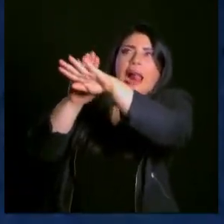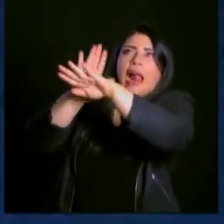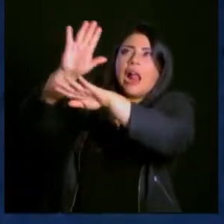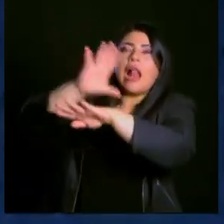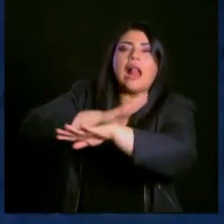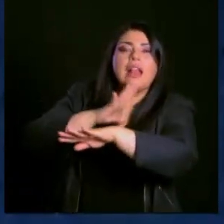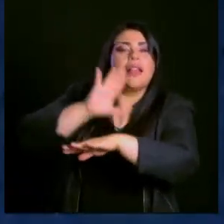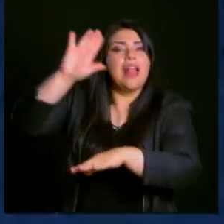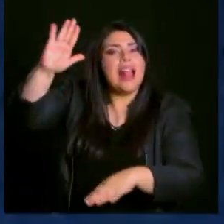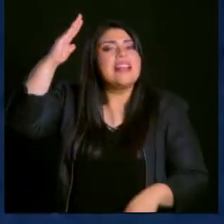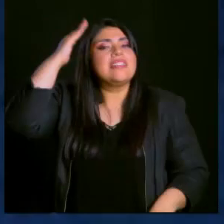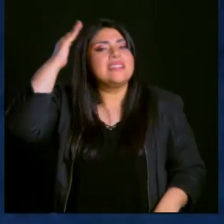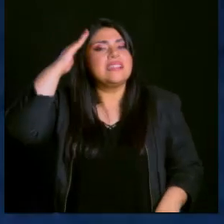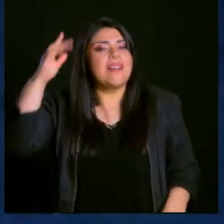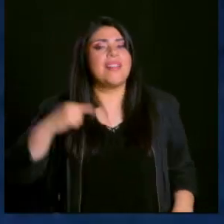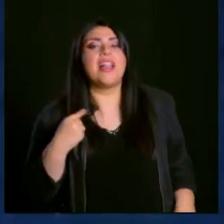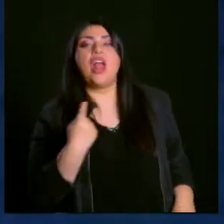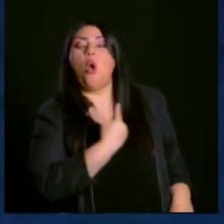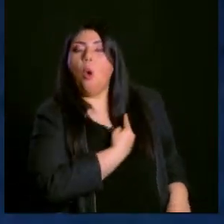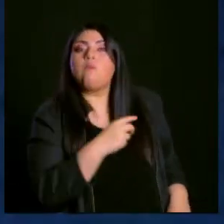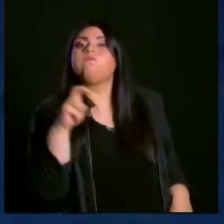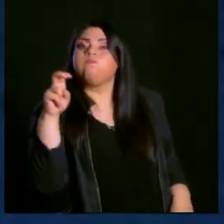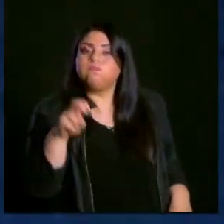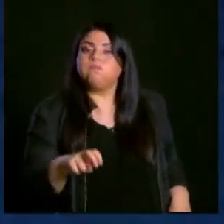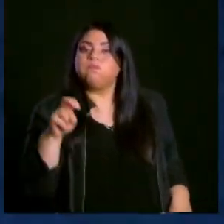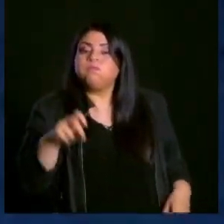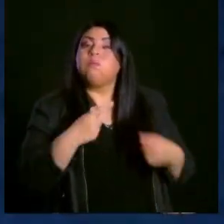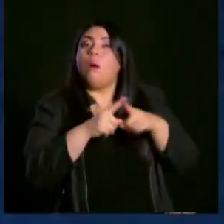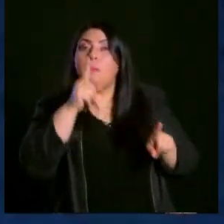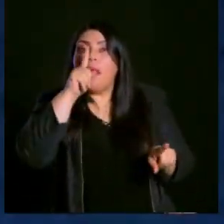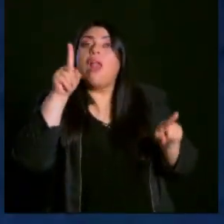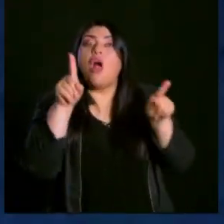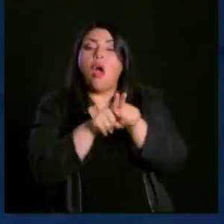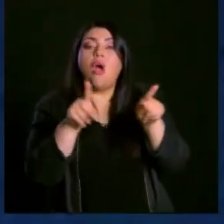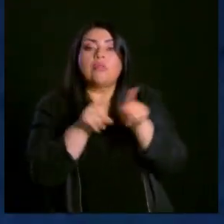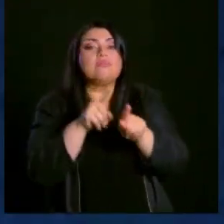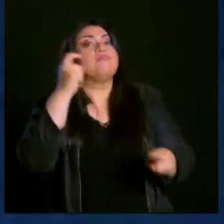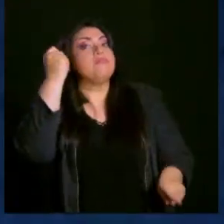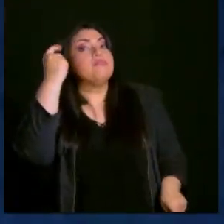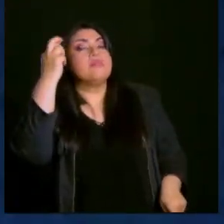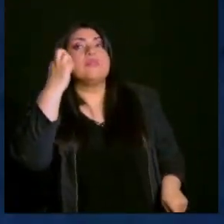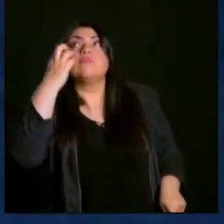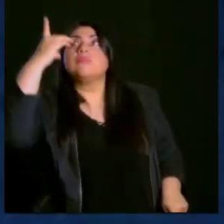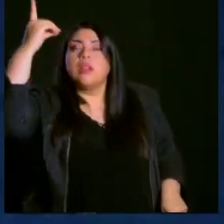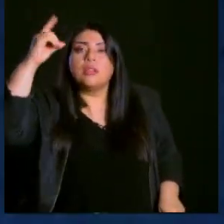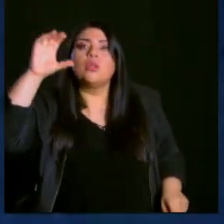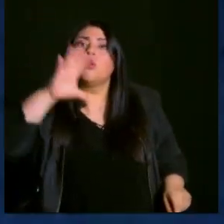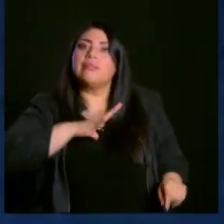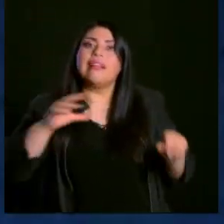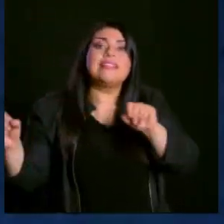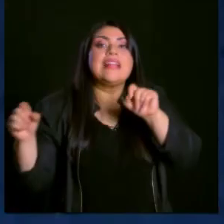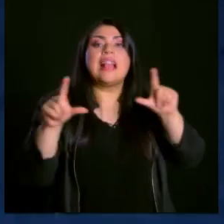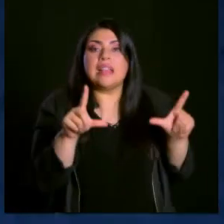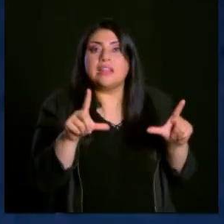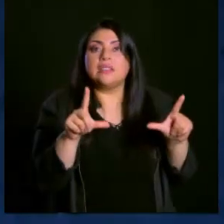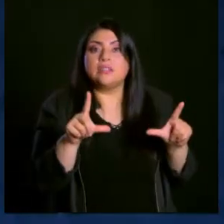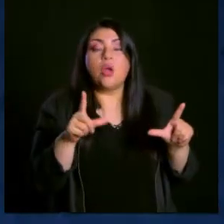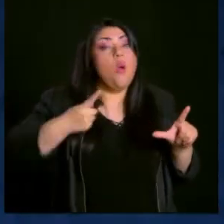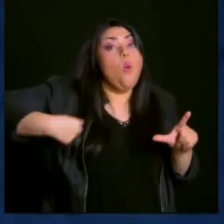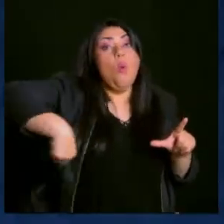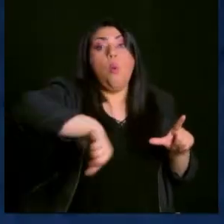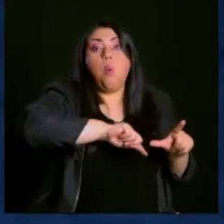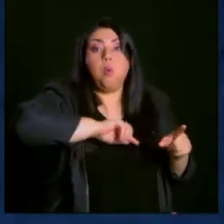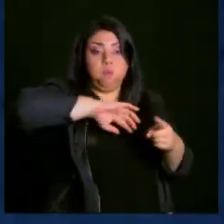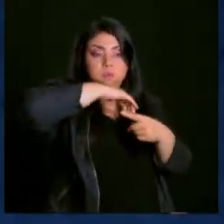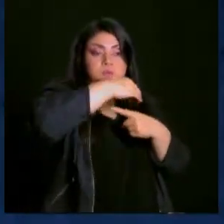y él sabe lo que nosotros necesitamos pero también entiende Lo que del dios del padre tiene para nosotros va a cubrir no solo nuestras